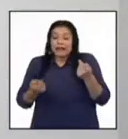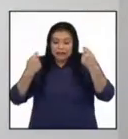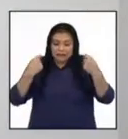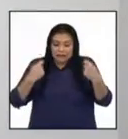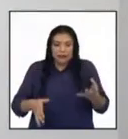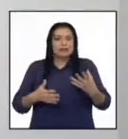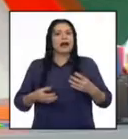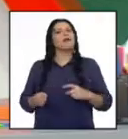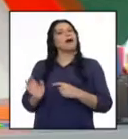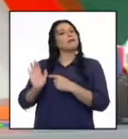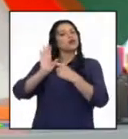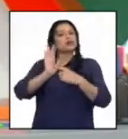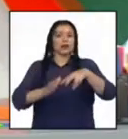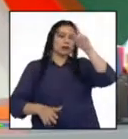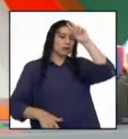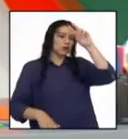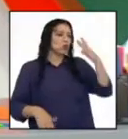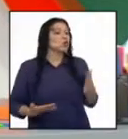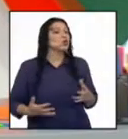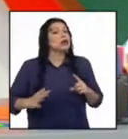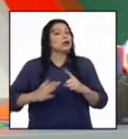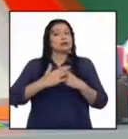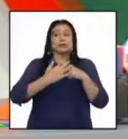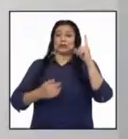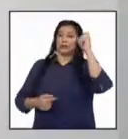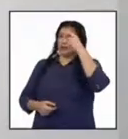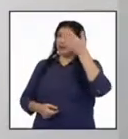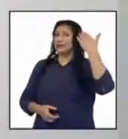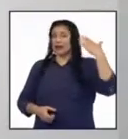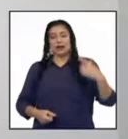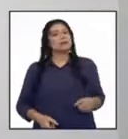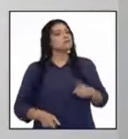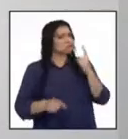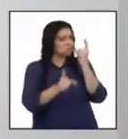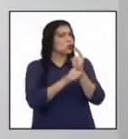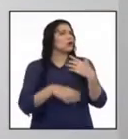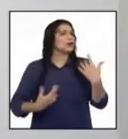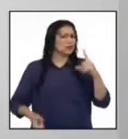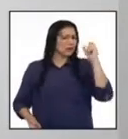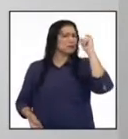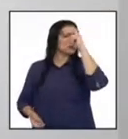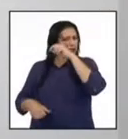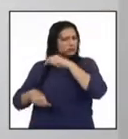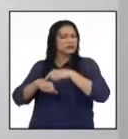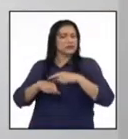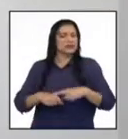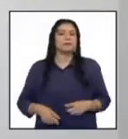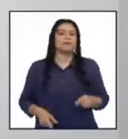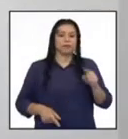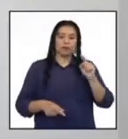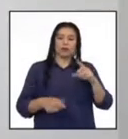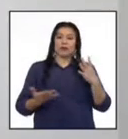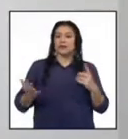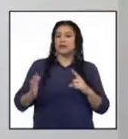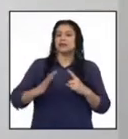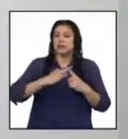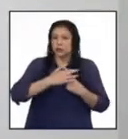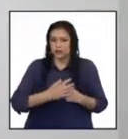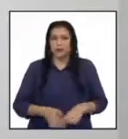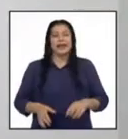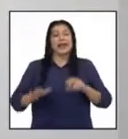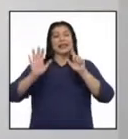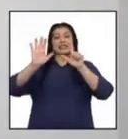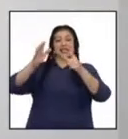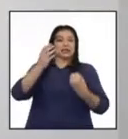intentaba transmitir. Parece que era una situación compleja, profesora. Así es, Stephanie. En este contexto, el 7